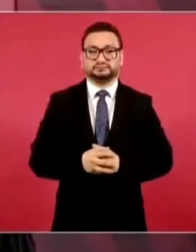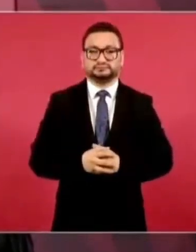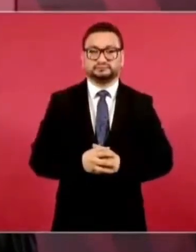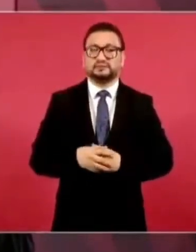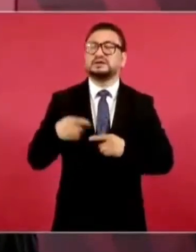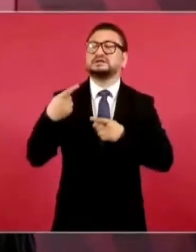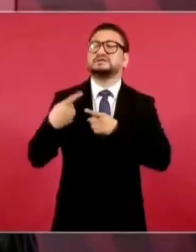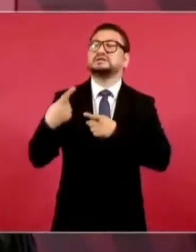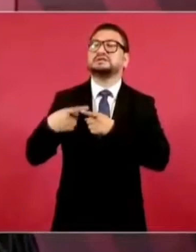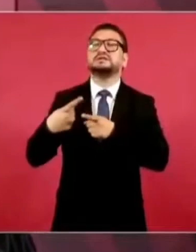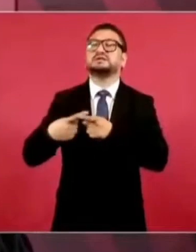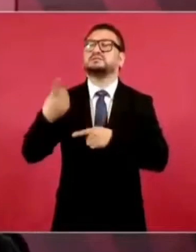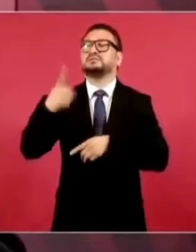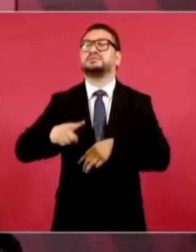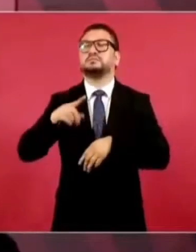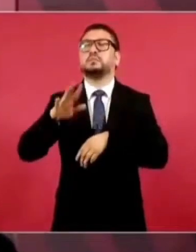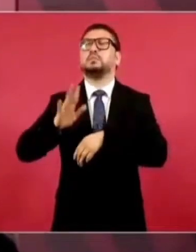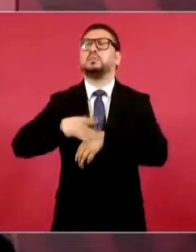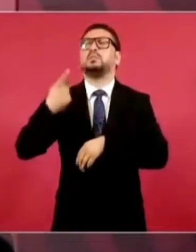la instrucción y por qué?